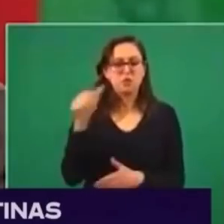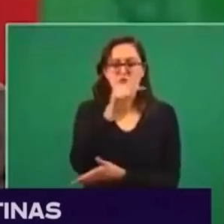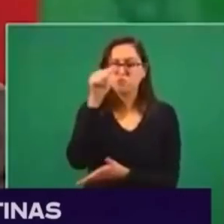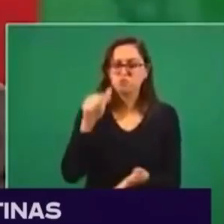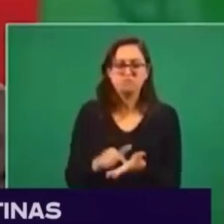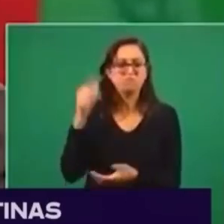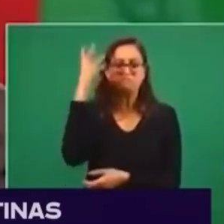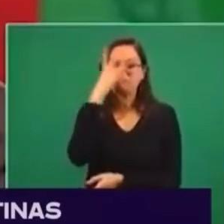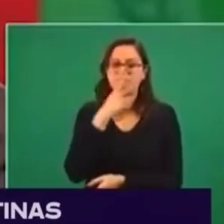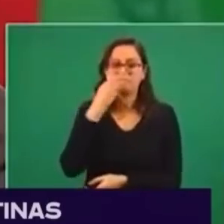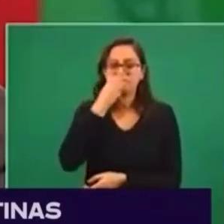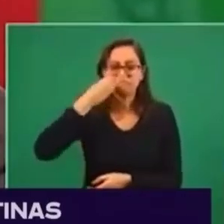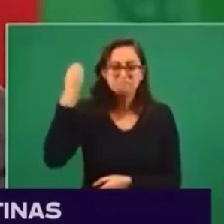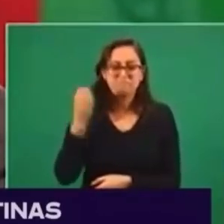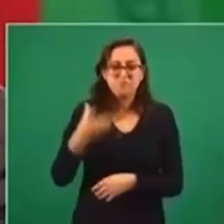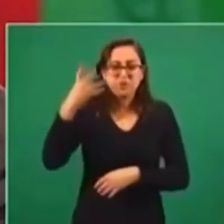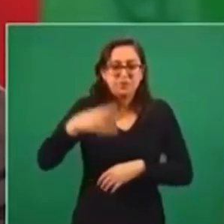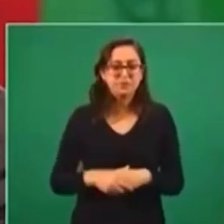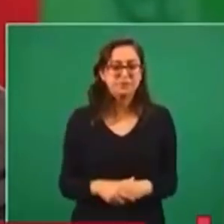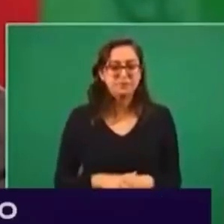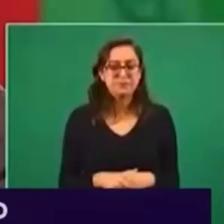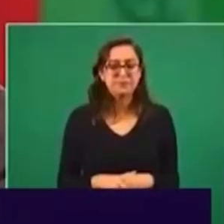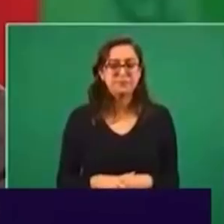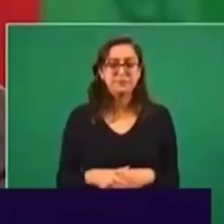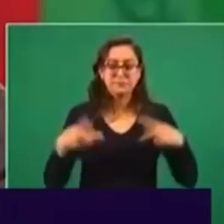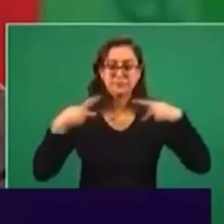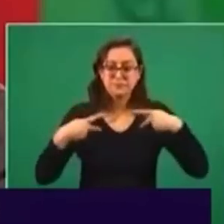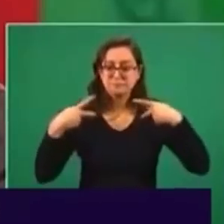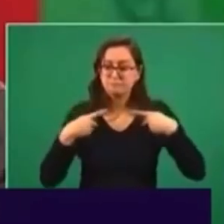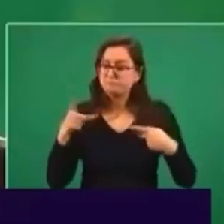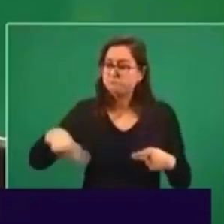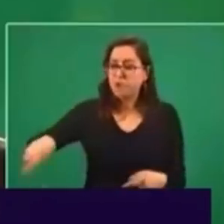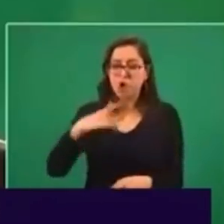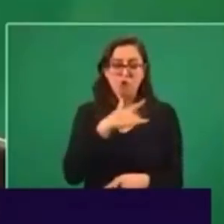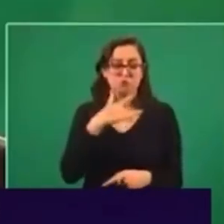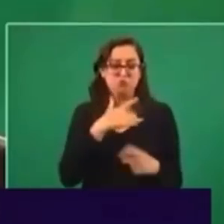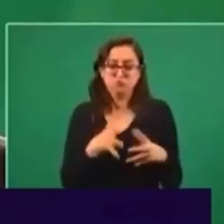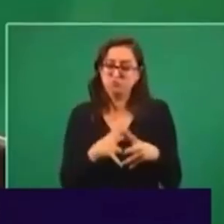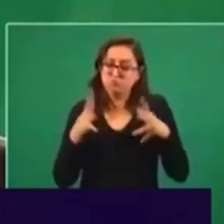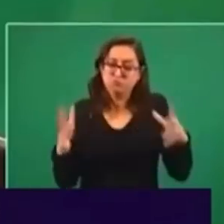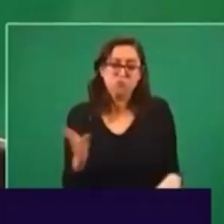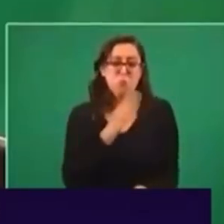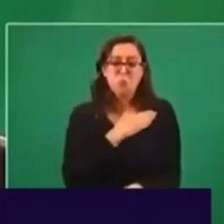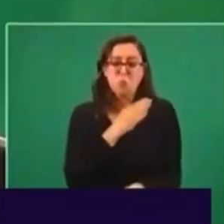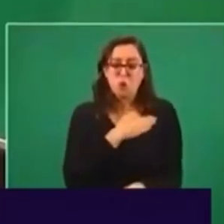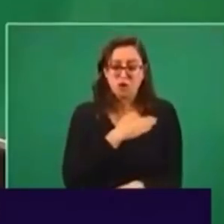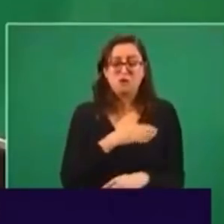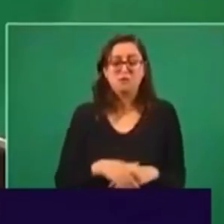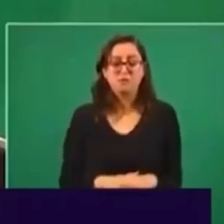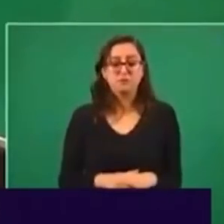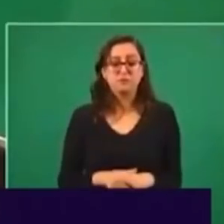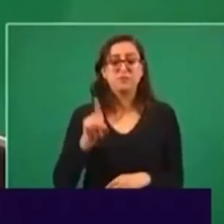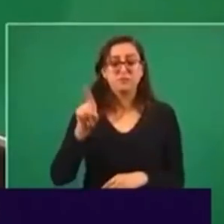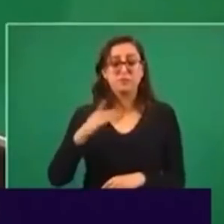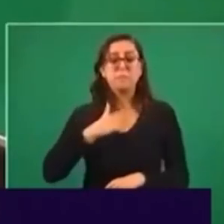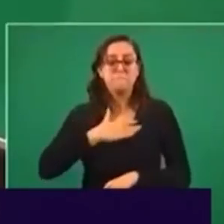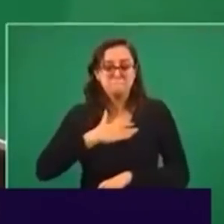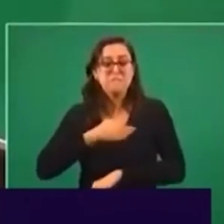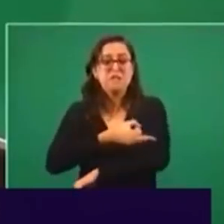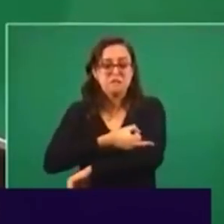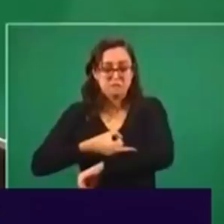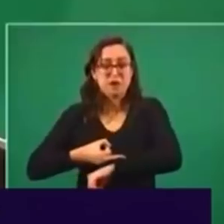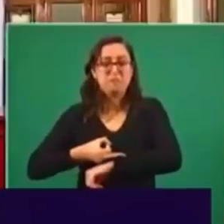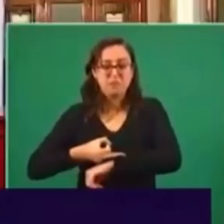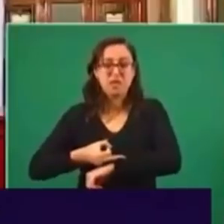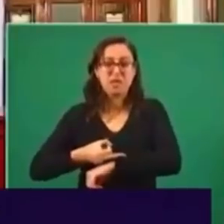tiene que venir una rendición de cuentas, porque lo que aquí ha pasado creo que ha sido un ejercicio de manipulación